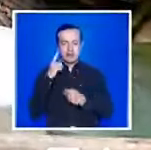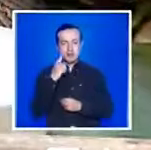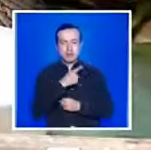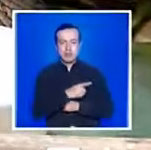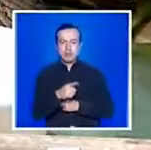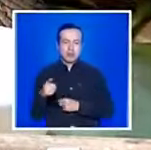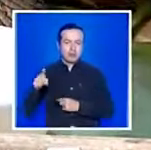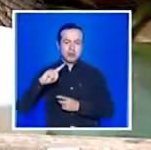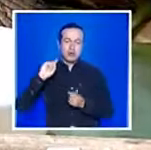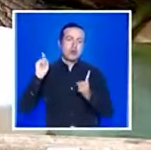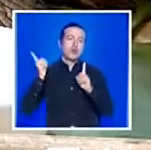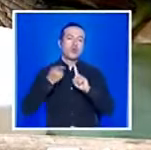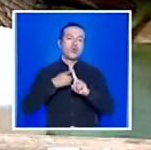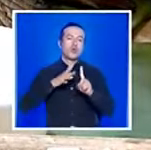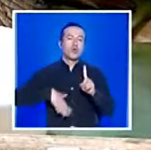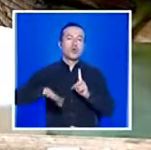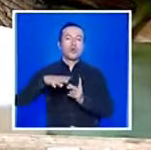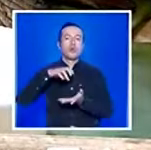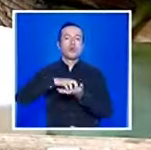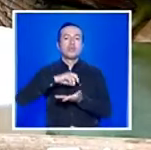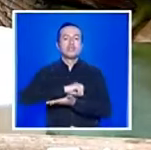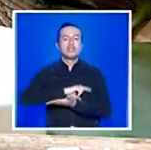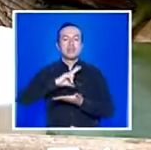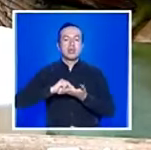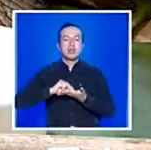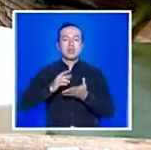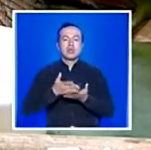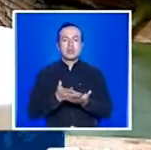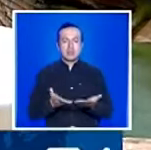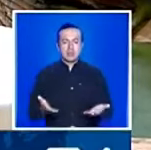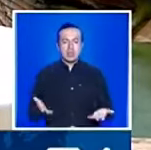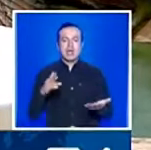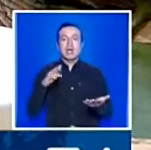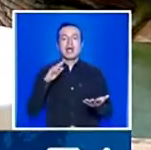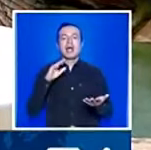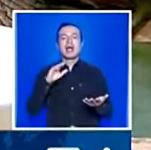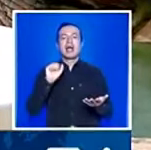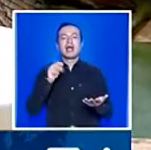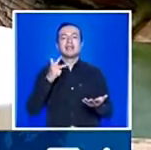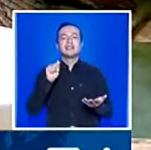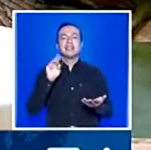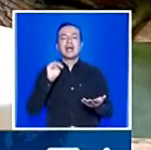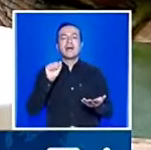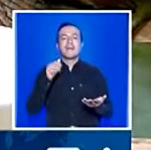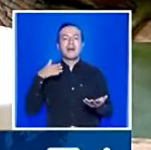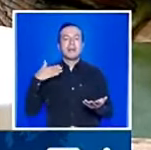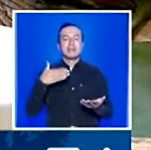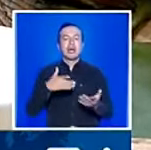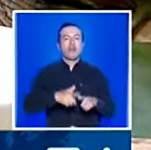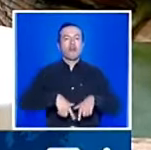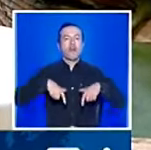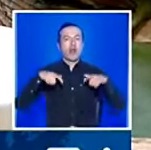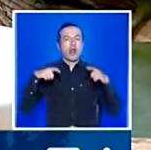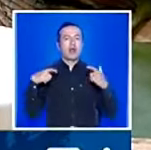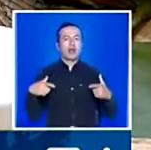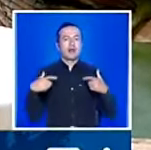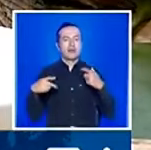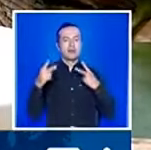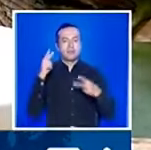es el único en la provincia de Napo. Se llama la bandeja de cachama, era cachama el pescado gigante. El pescado, sí. Sí, uh-huh. y eso